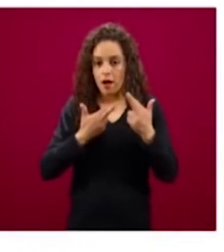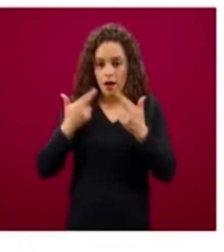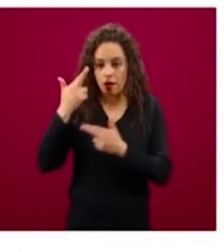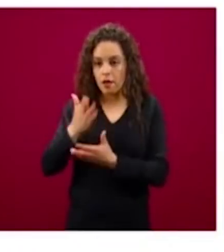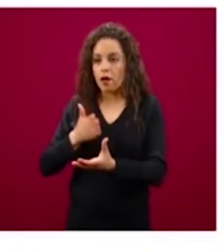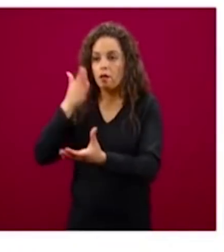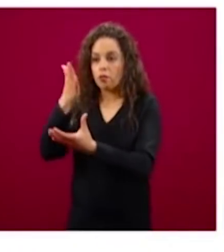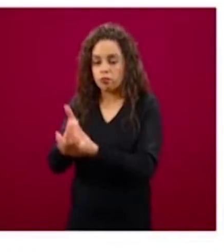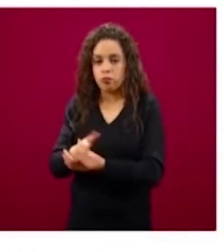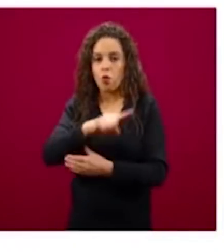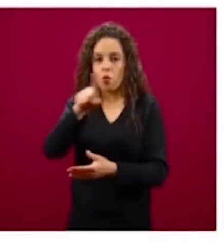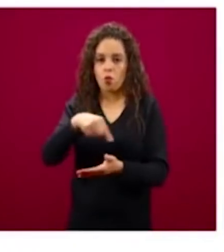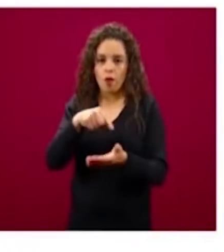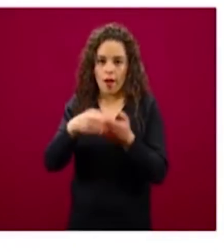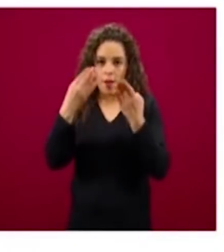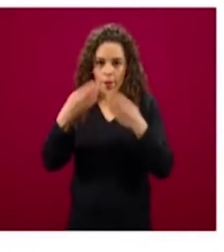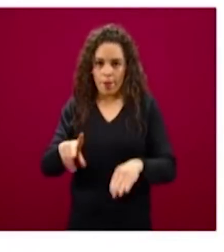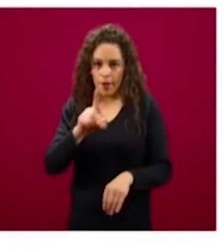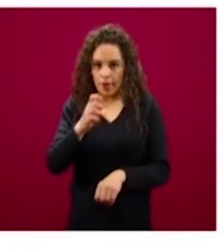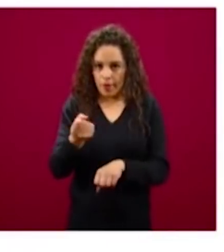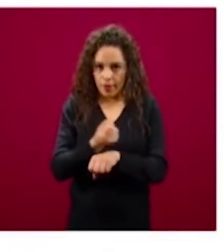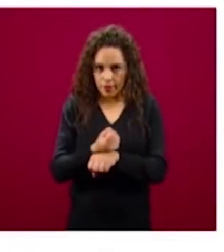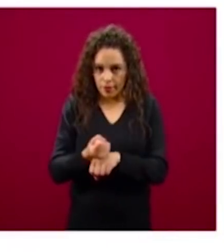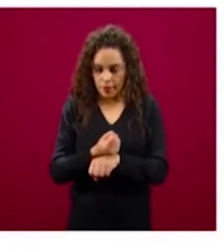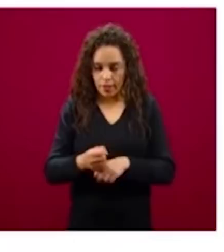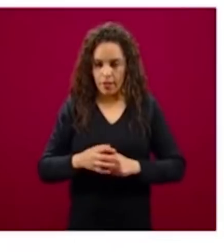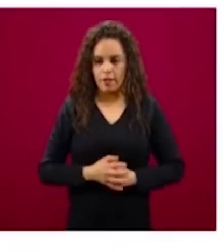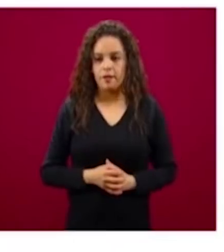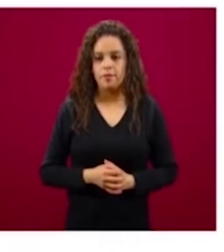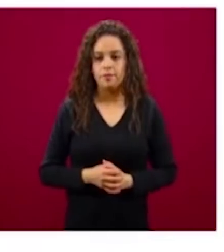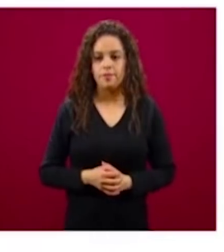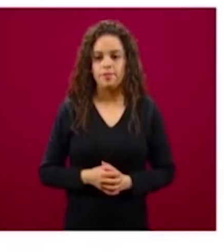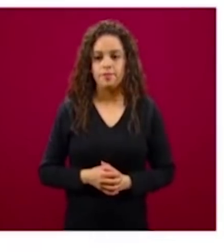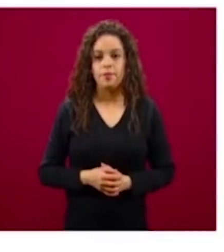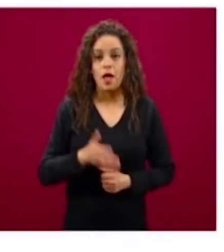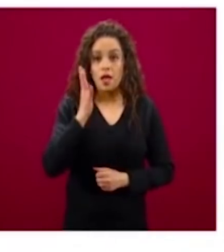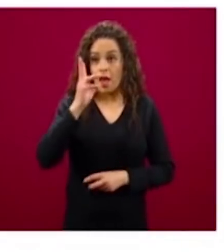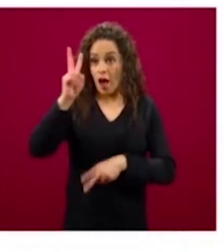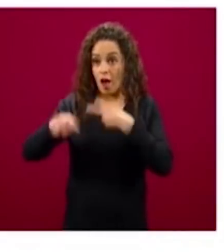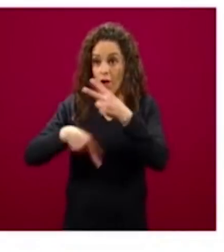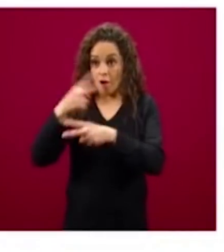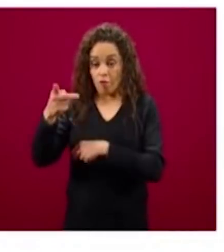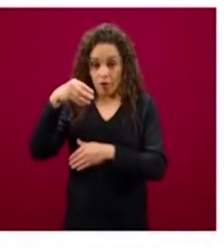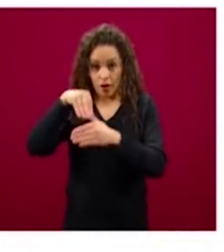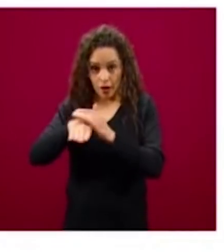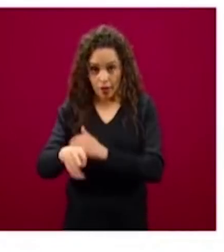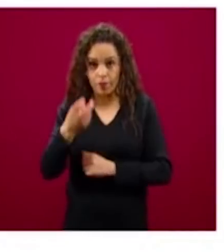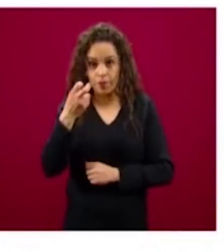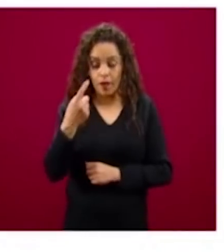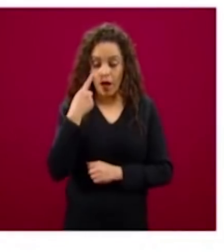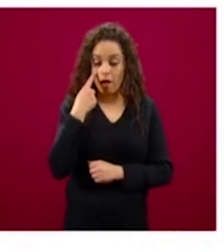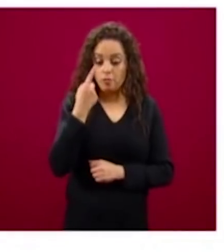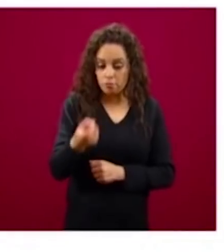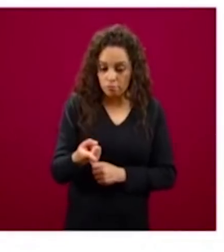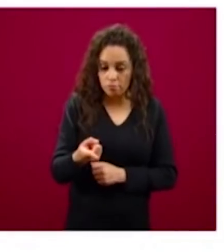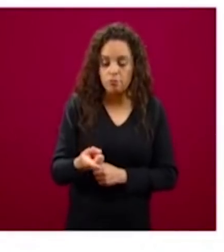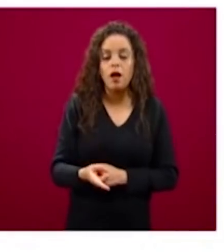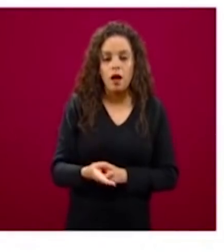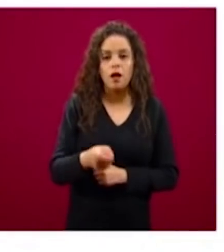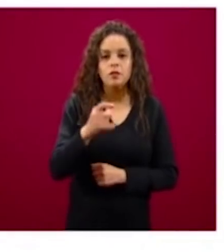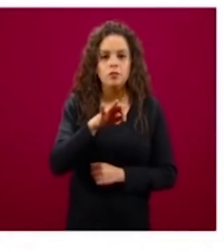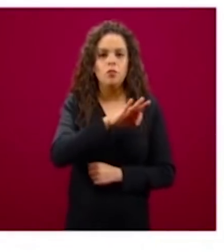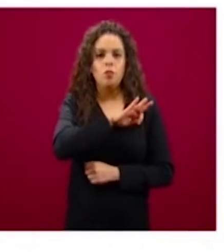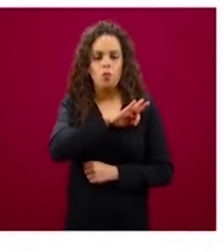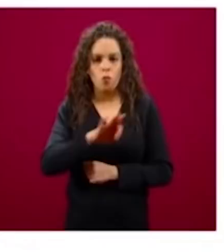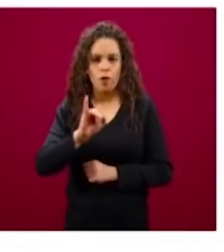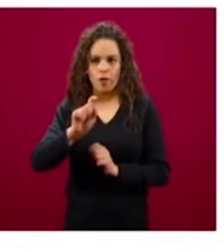sangre. Y después de esta valoración médica en banco de sangre, se puede definir si el donante